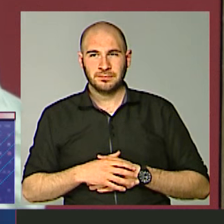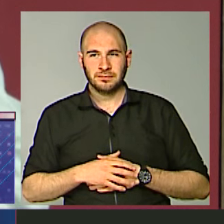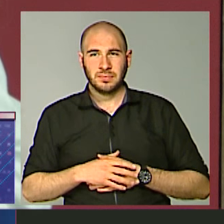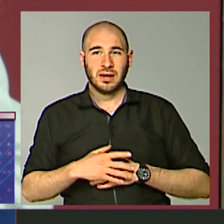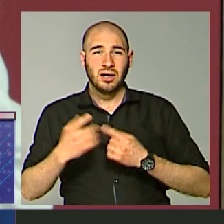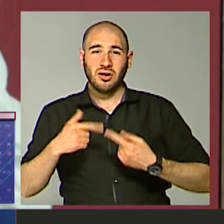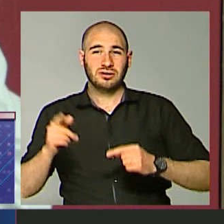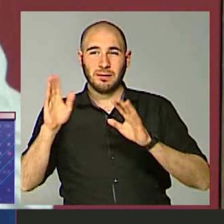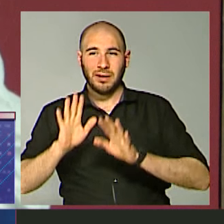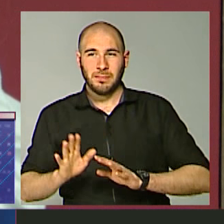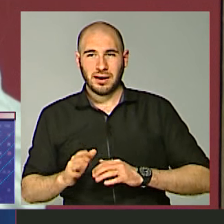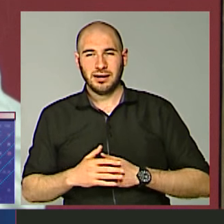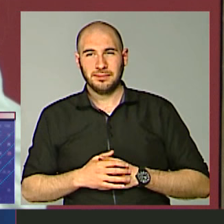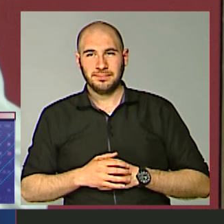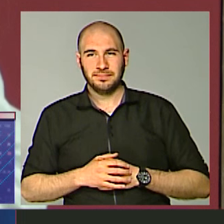armando